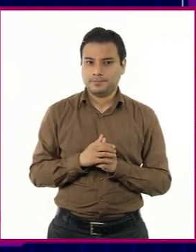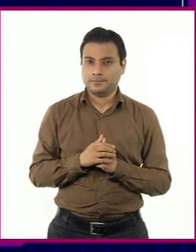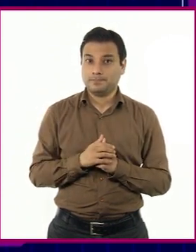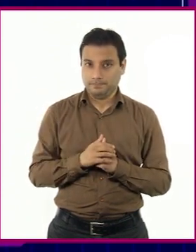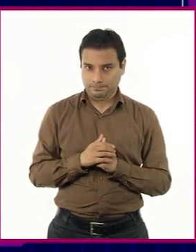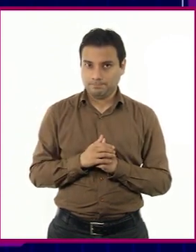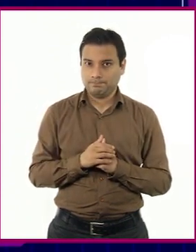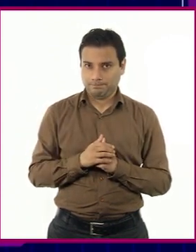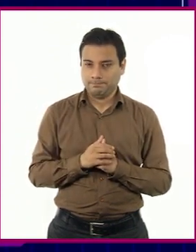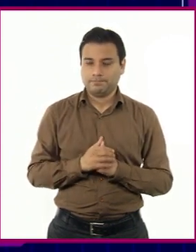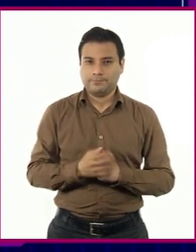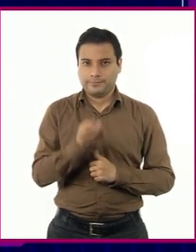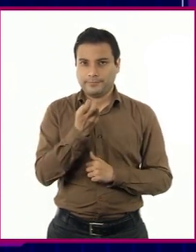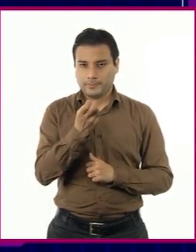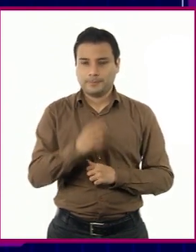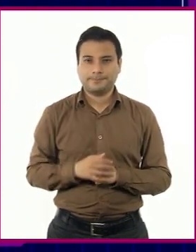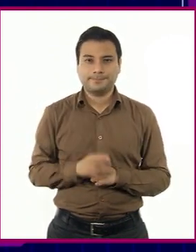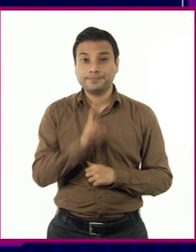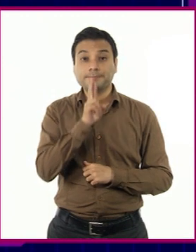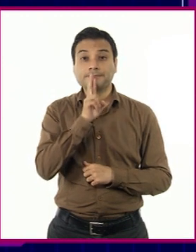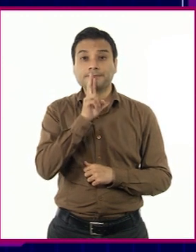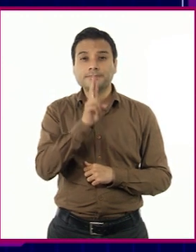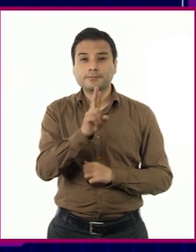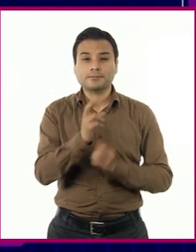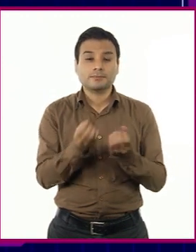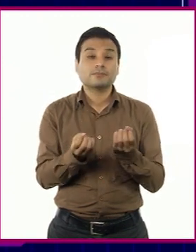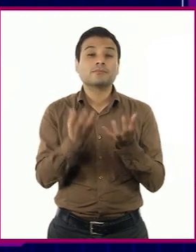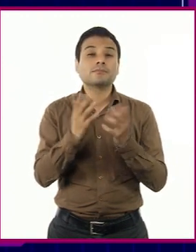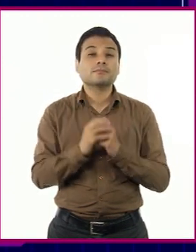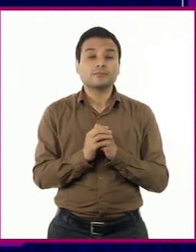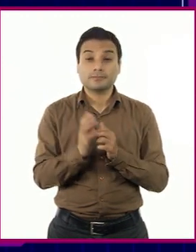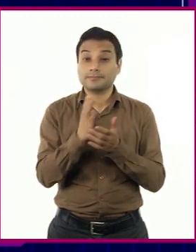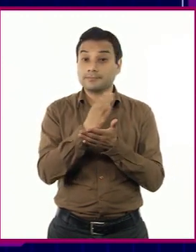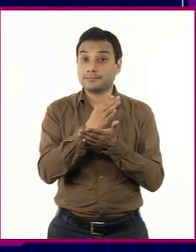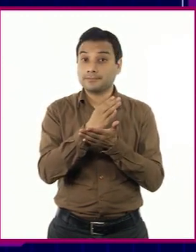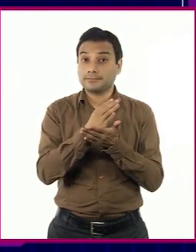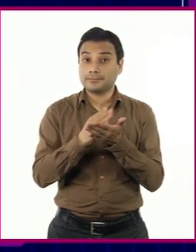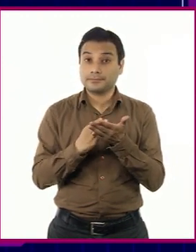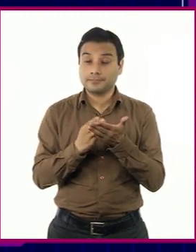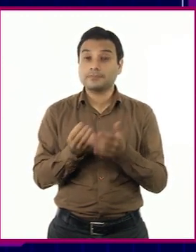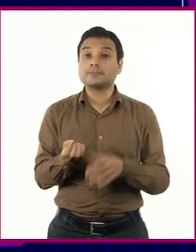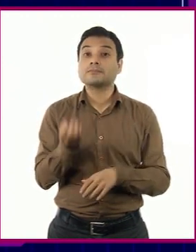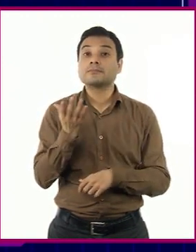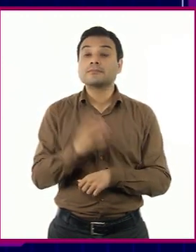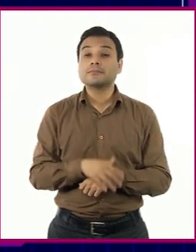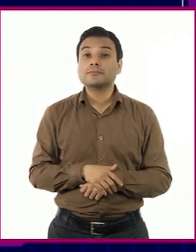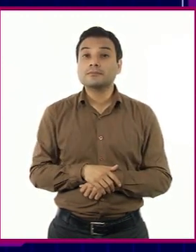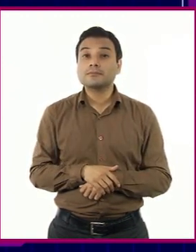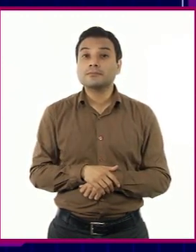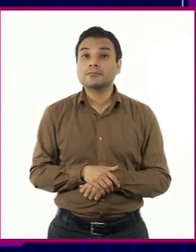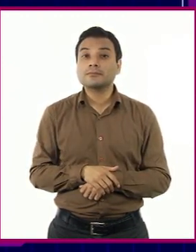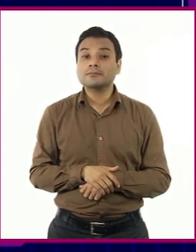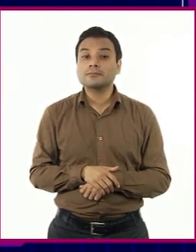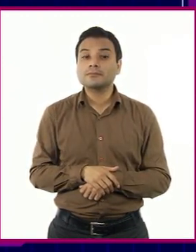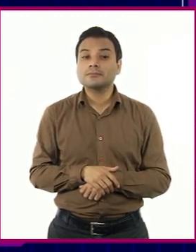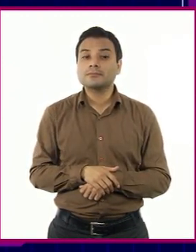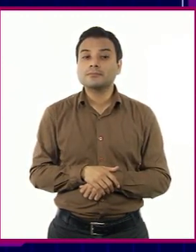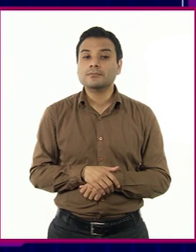9,248,000 entre 4. Por lo tanto, la media aproximada de producción de barriles entre las 4 décadas fue de